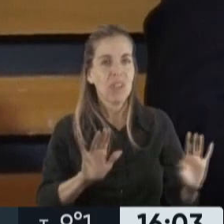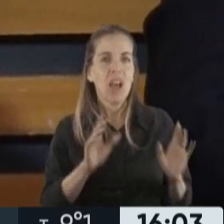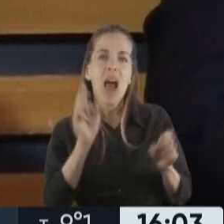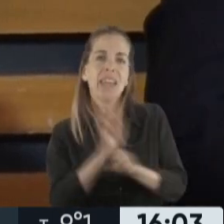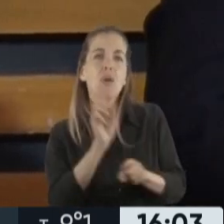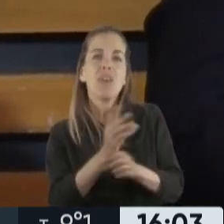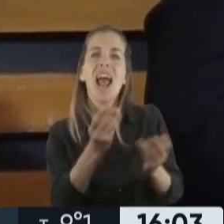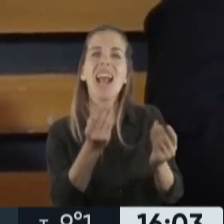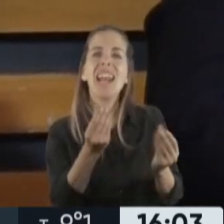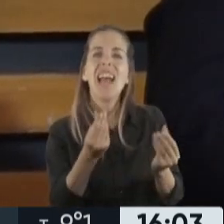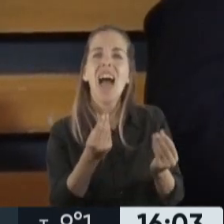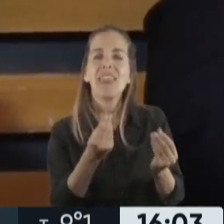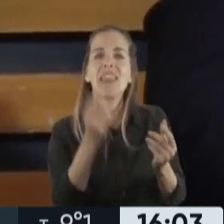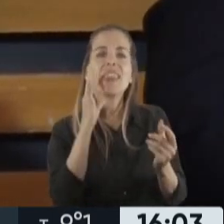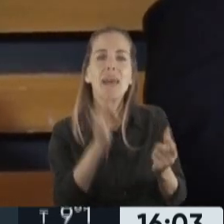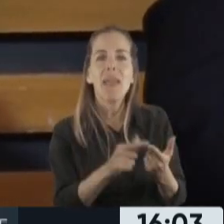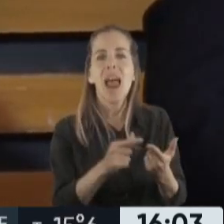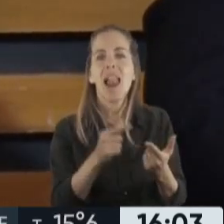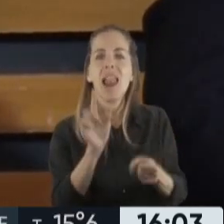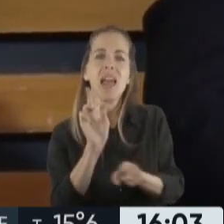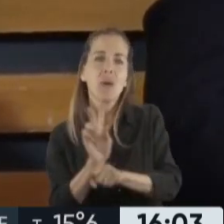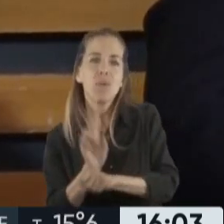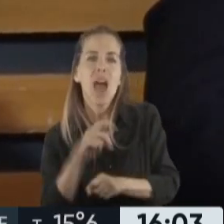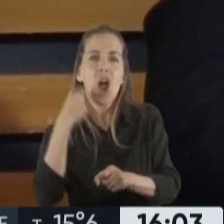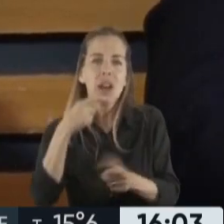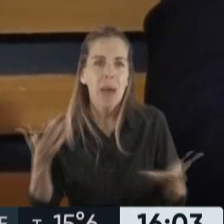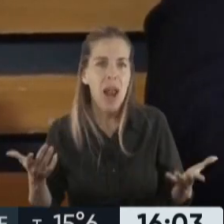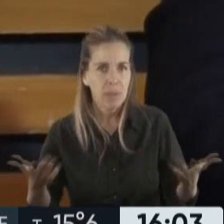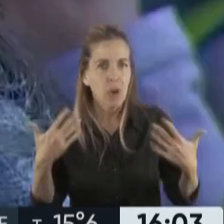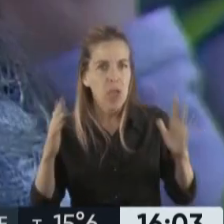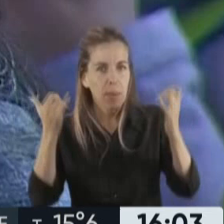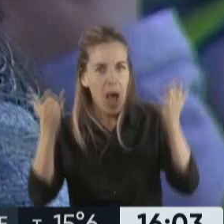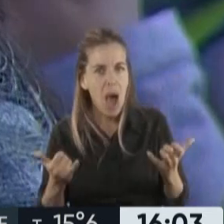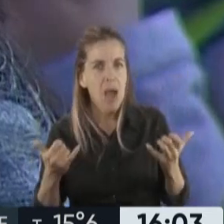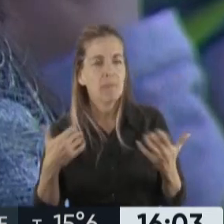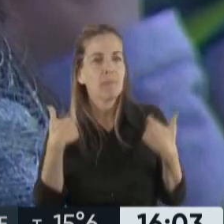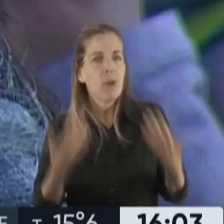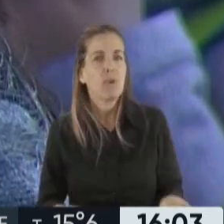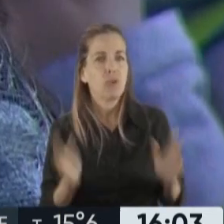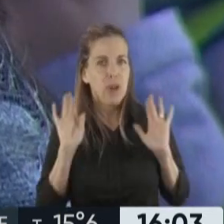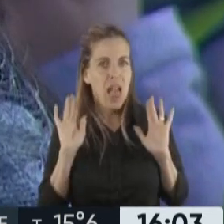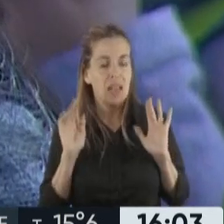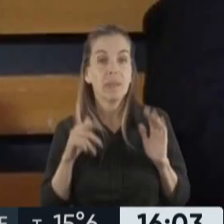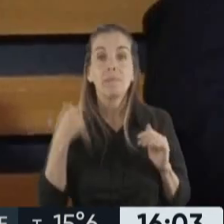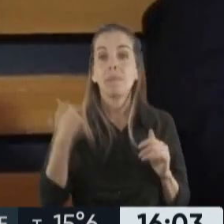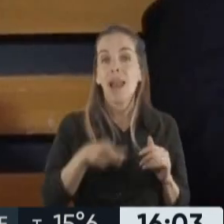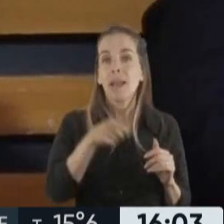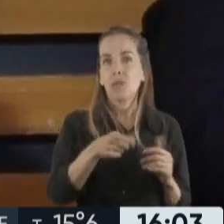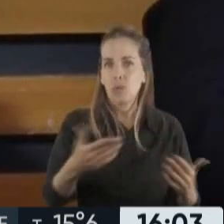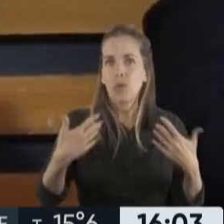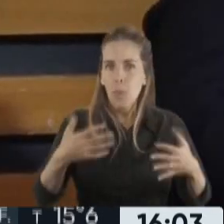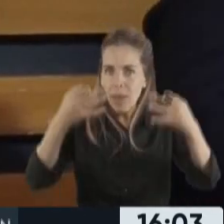Tenemos enormes oportunidades para hacer esto. Enormes oportunidades. Pero para que estas oportunidades sean